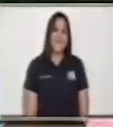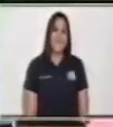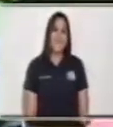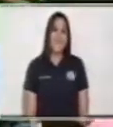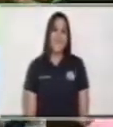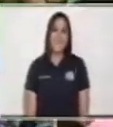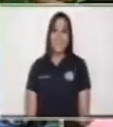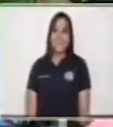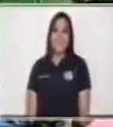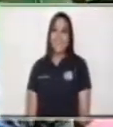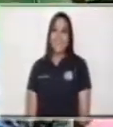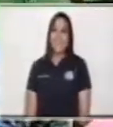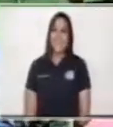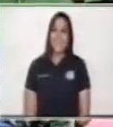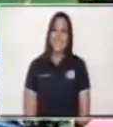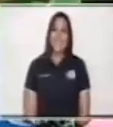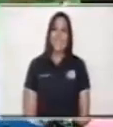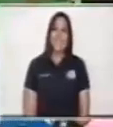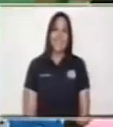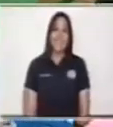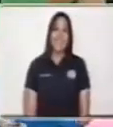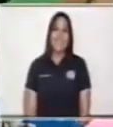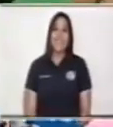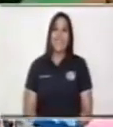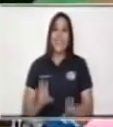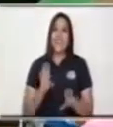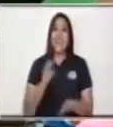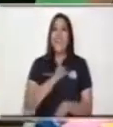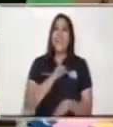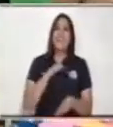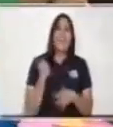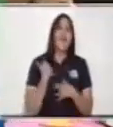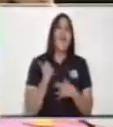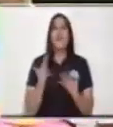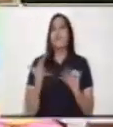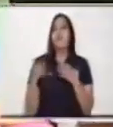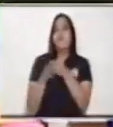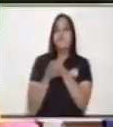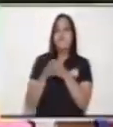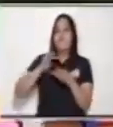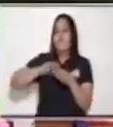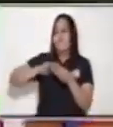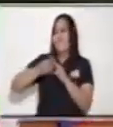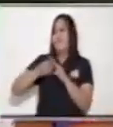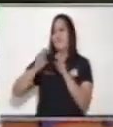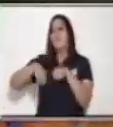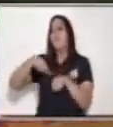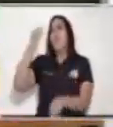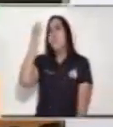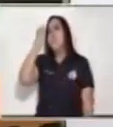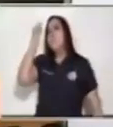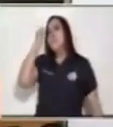Muy bien. ¿Qué otra operación o qué otra multiplicación pensaste con 2?